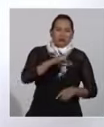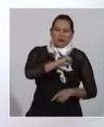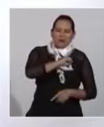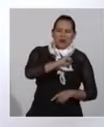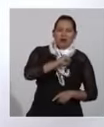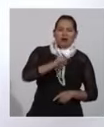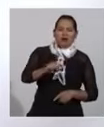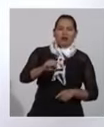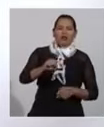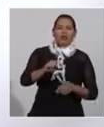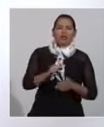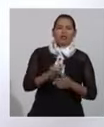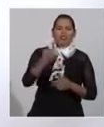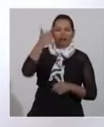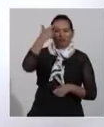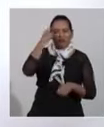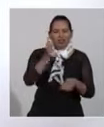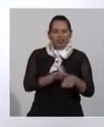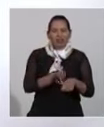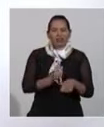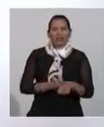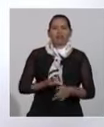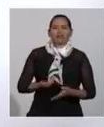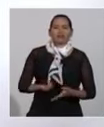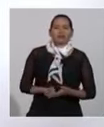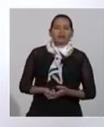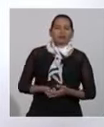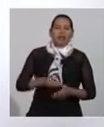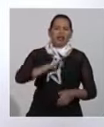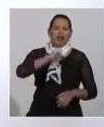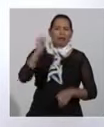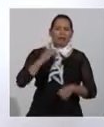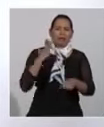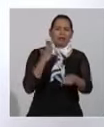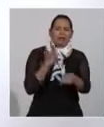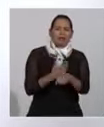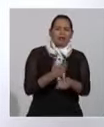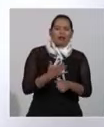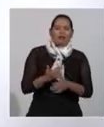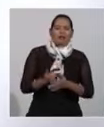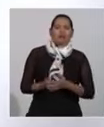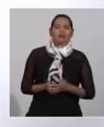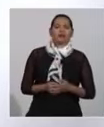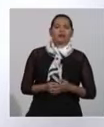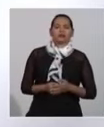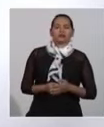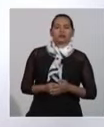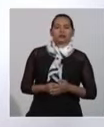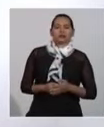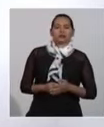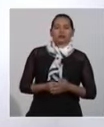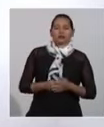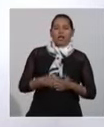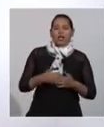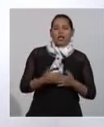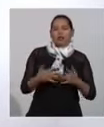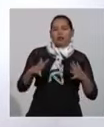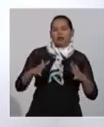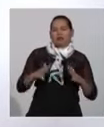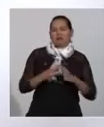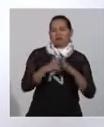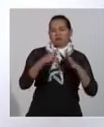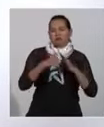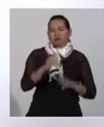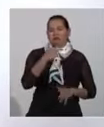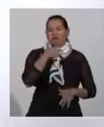malvados, enfermos, nunca castigados, solazándose en la guerra sucia, en las